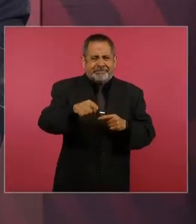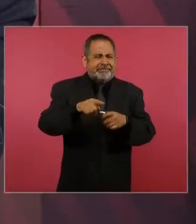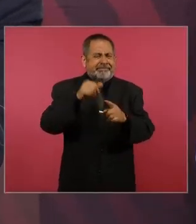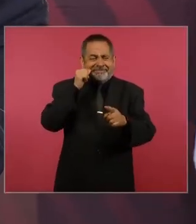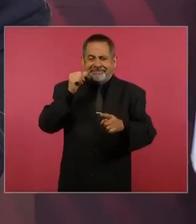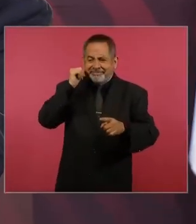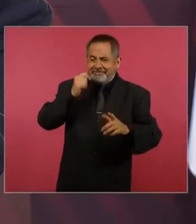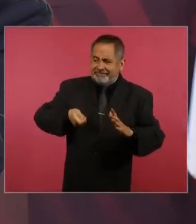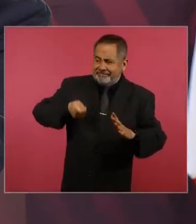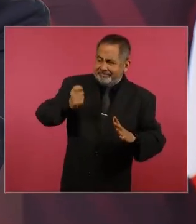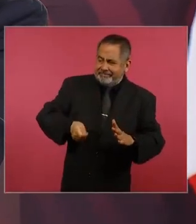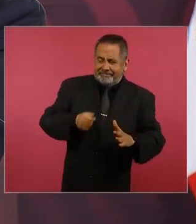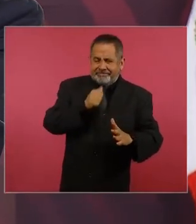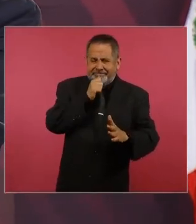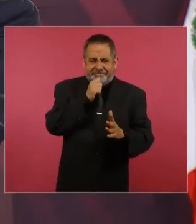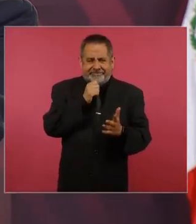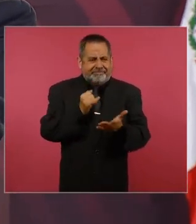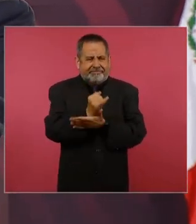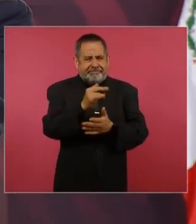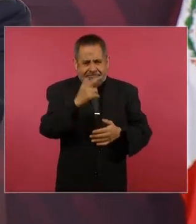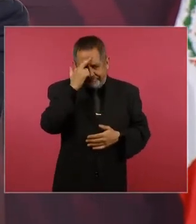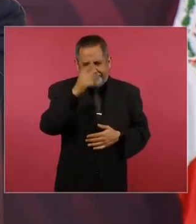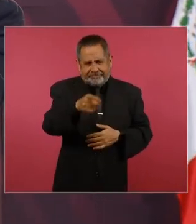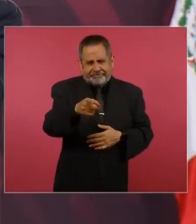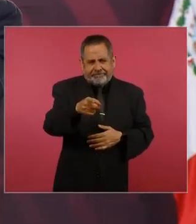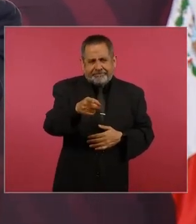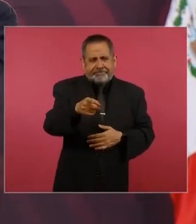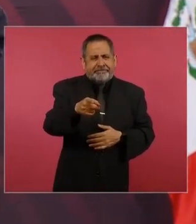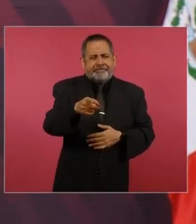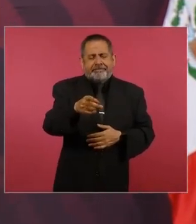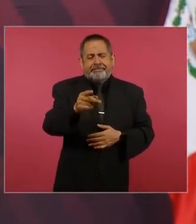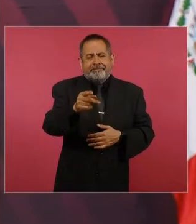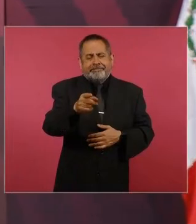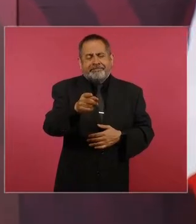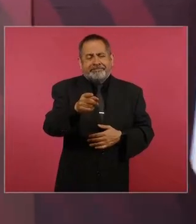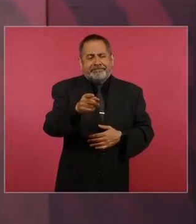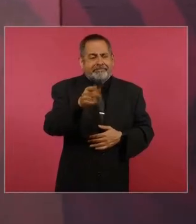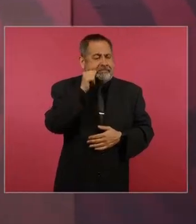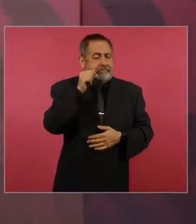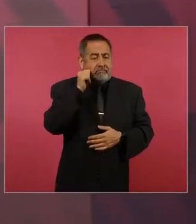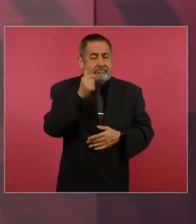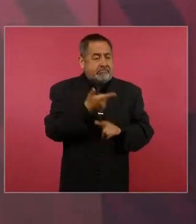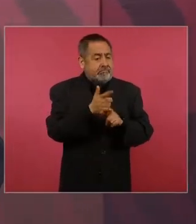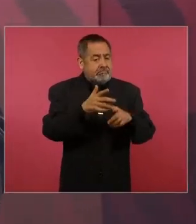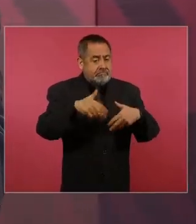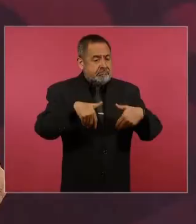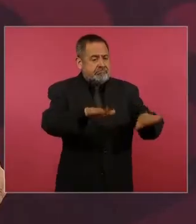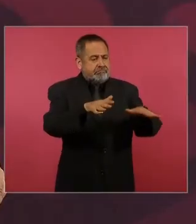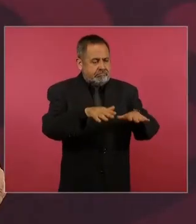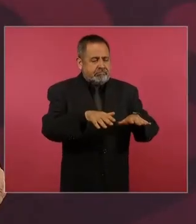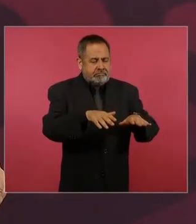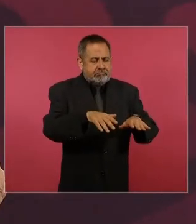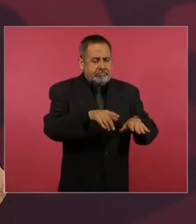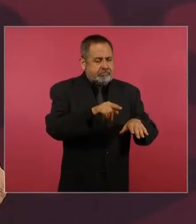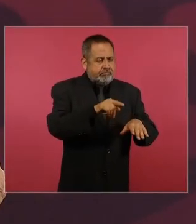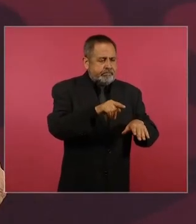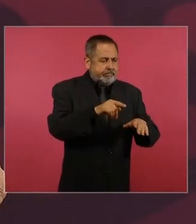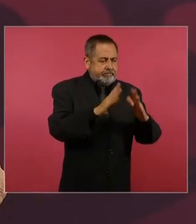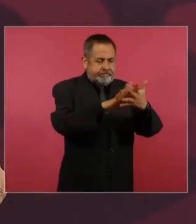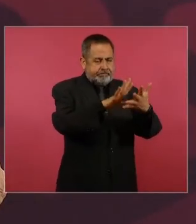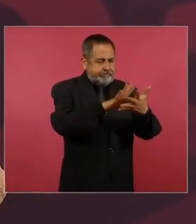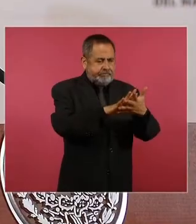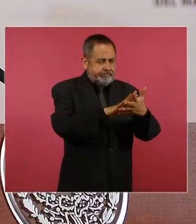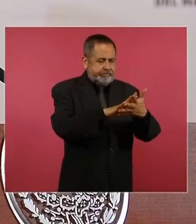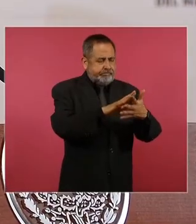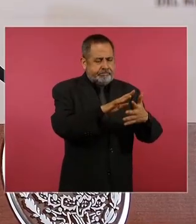ayer, que dejaron en libertad domiciliaria, un poco lo que